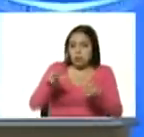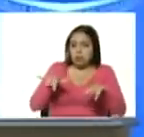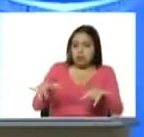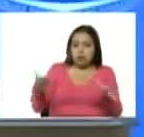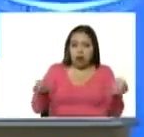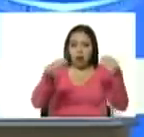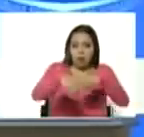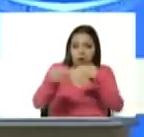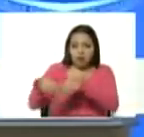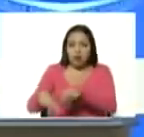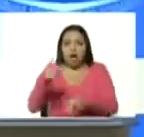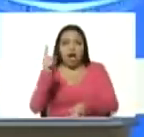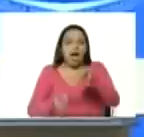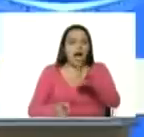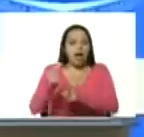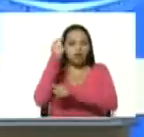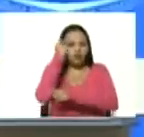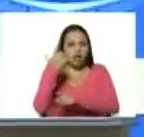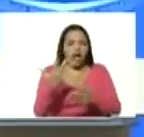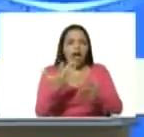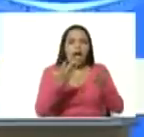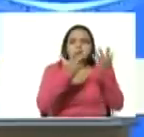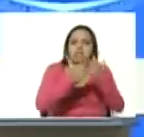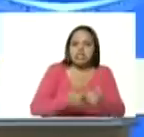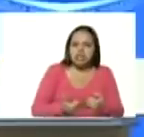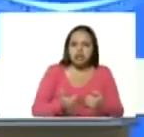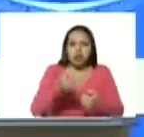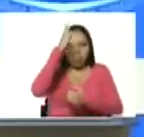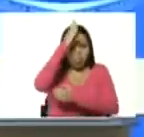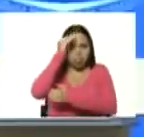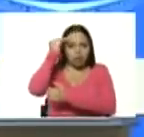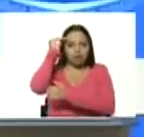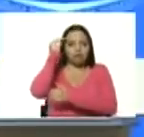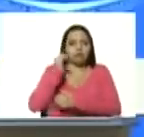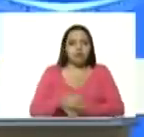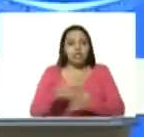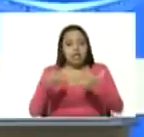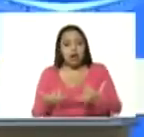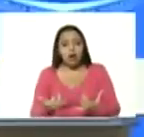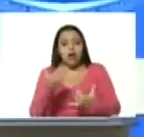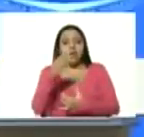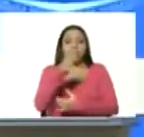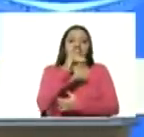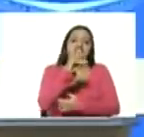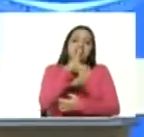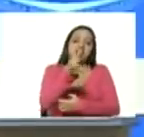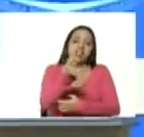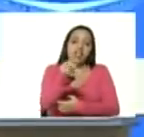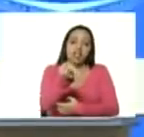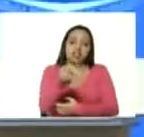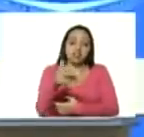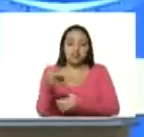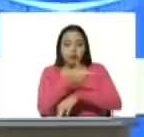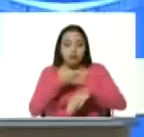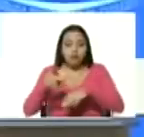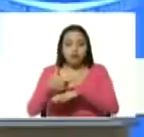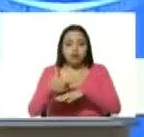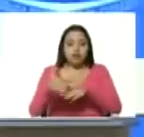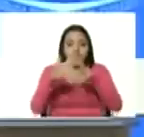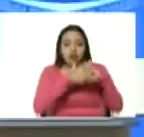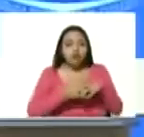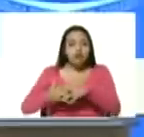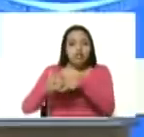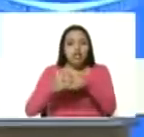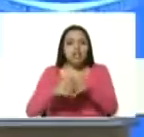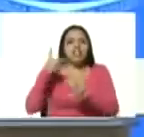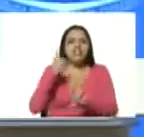momento, las administraciones de Donald Trump y en este momento de Joe Biden tendrán que rendirle cuenta al pueblo